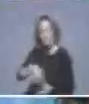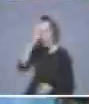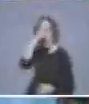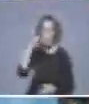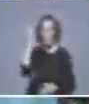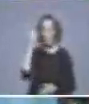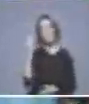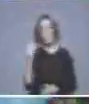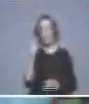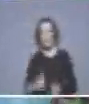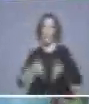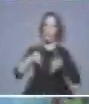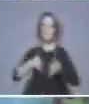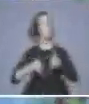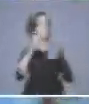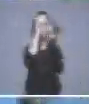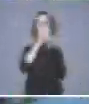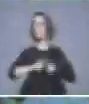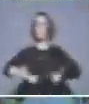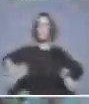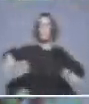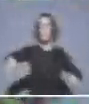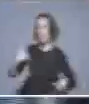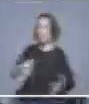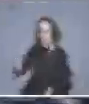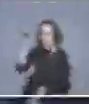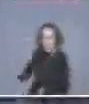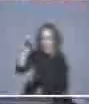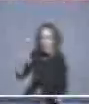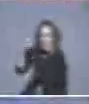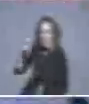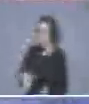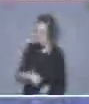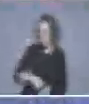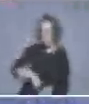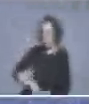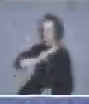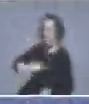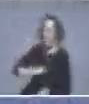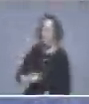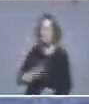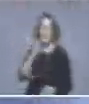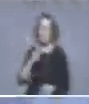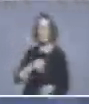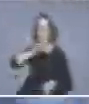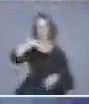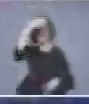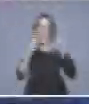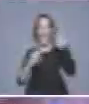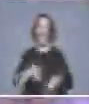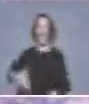ponte tacones pa' que lo disimule. Menuda estatura, se gasta muy mamón. Por eso en Blancanieves hiciste